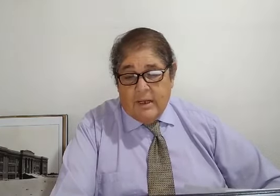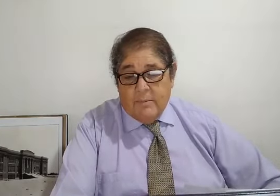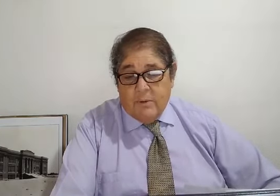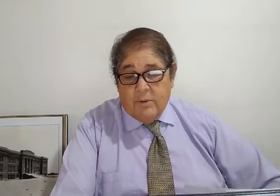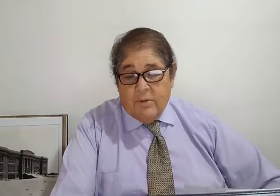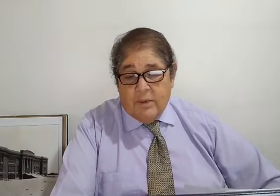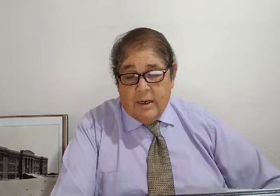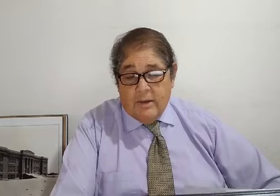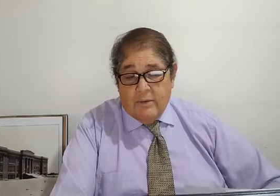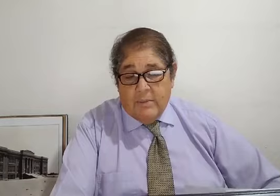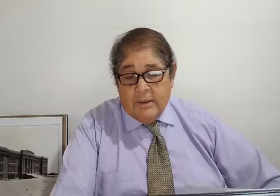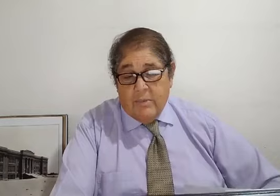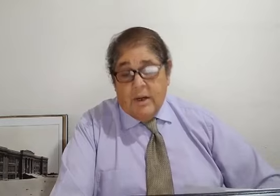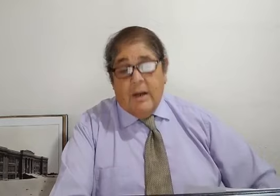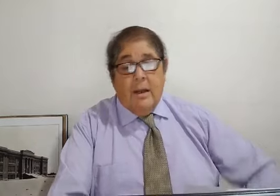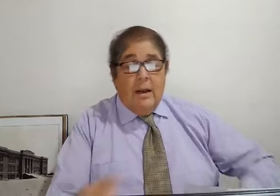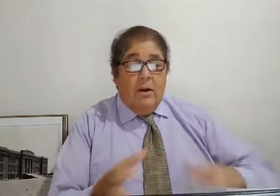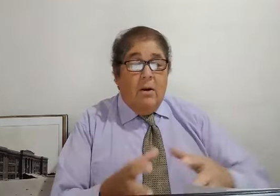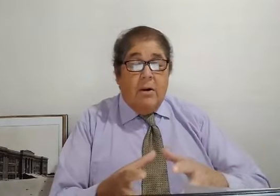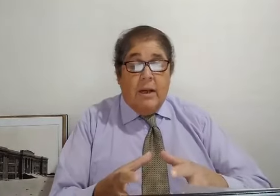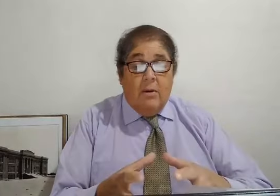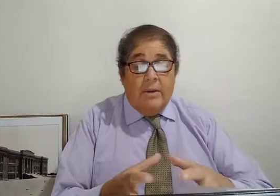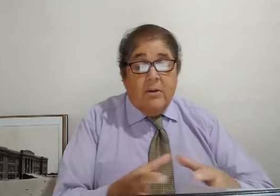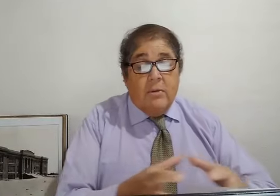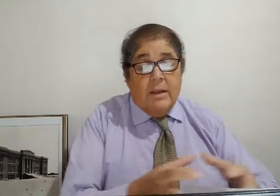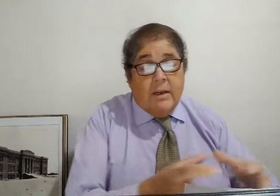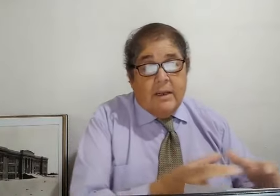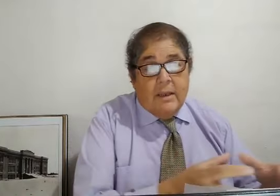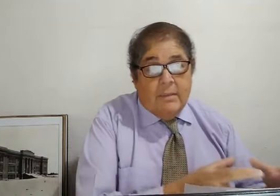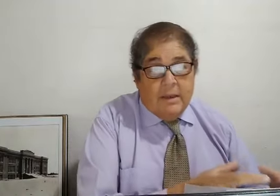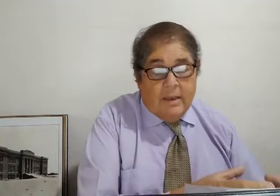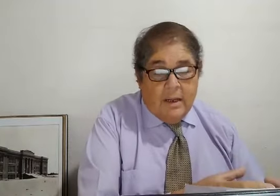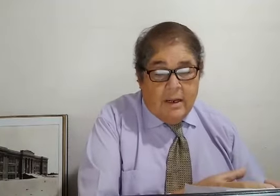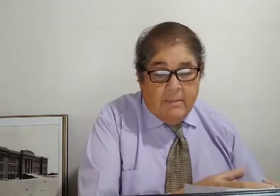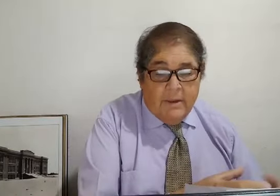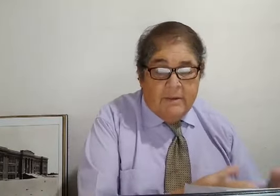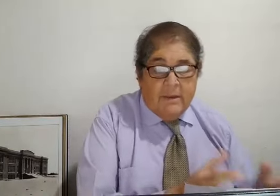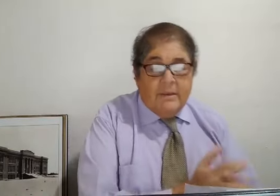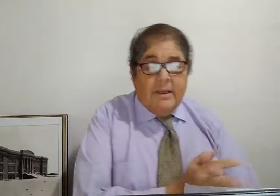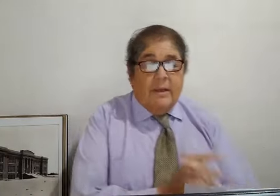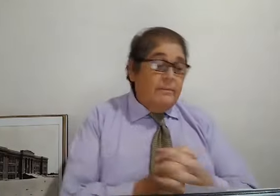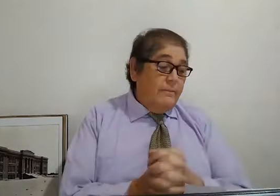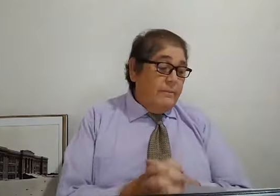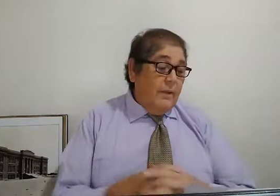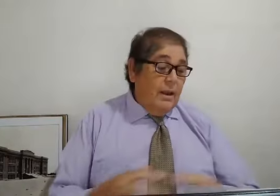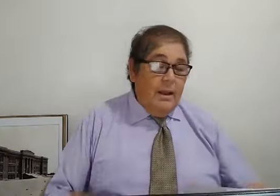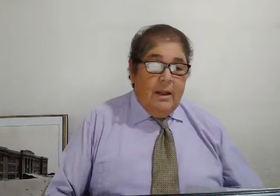Electricidad reportó en su declaración patrimonial, lo que lo vincula directamente a la empresa. Así que,